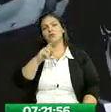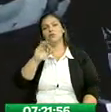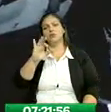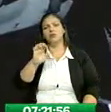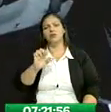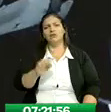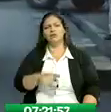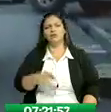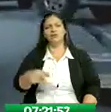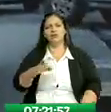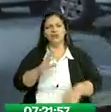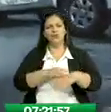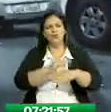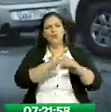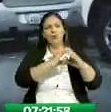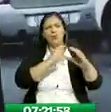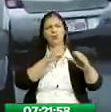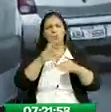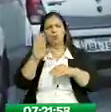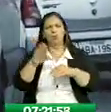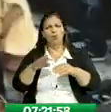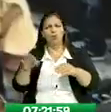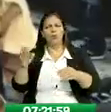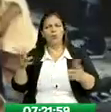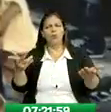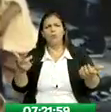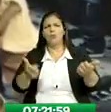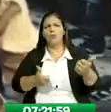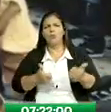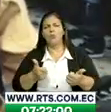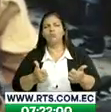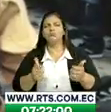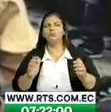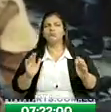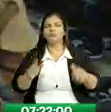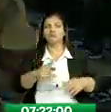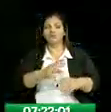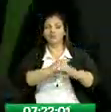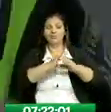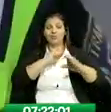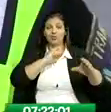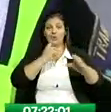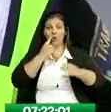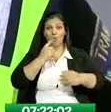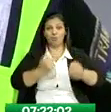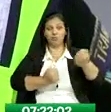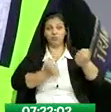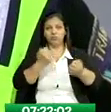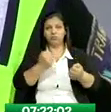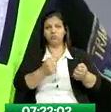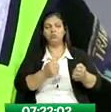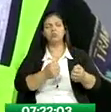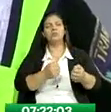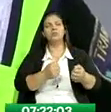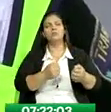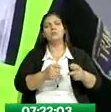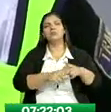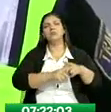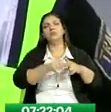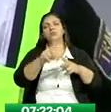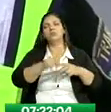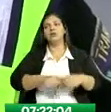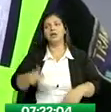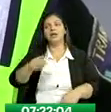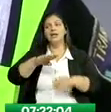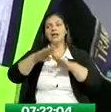3 vidas. El chofer de la camioneta murió, mientras que el del bus huyó del lugar. Se desconoce la ubicación del